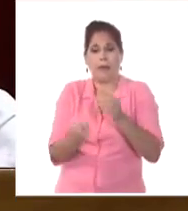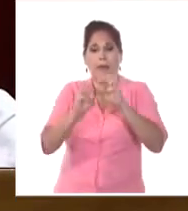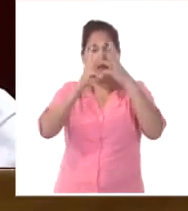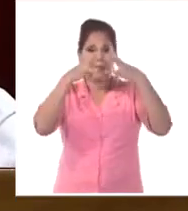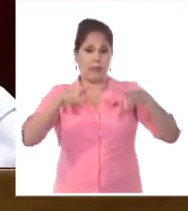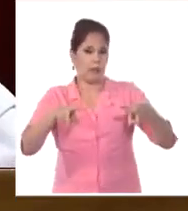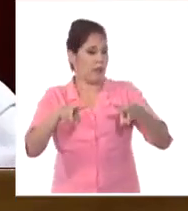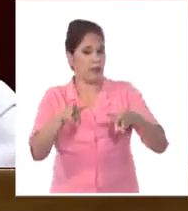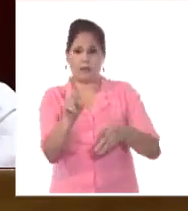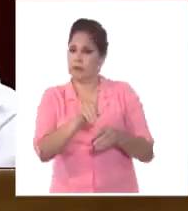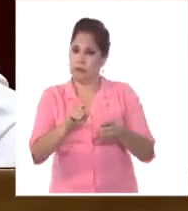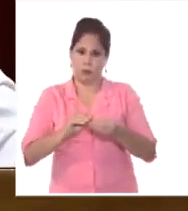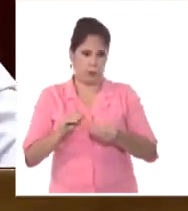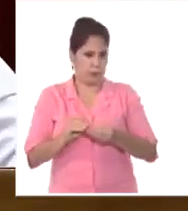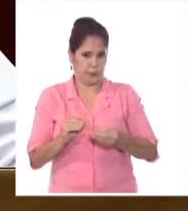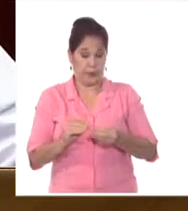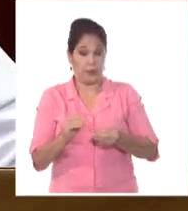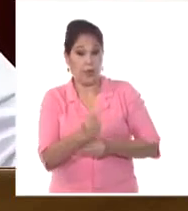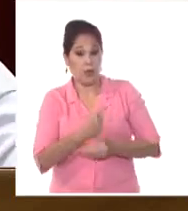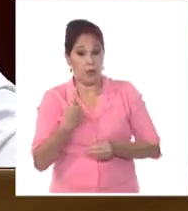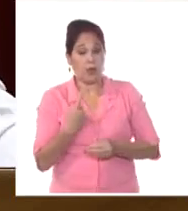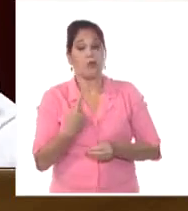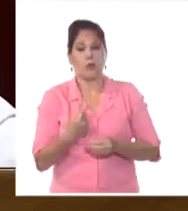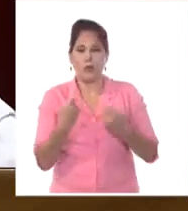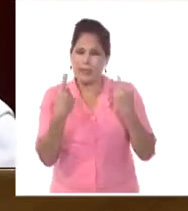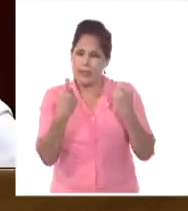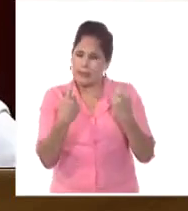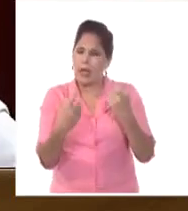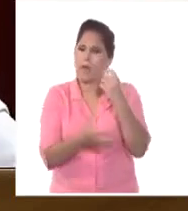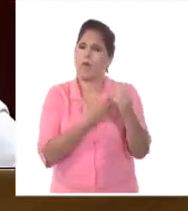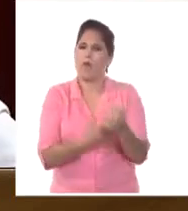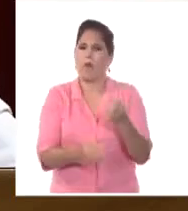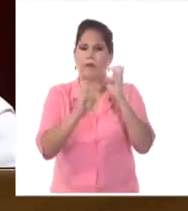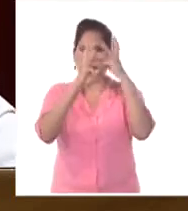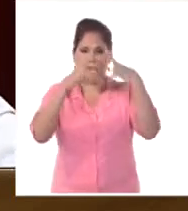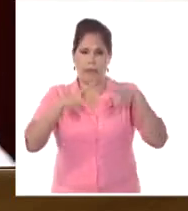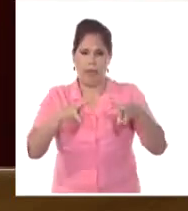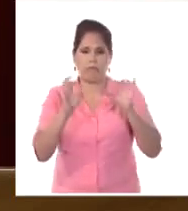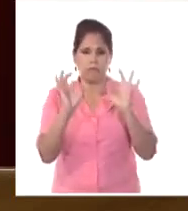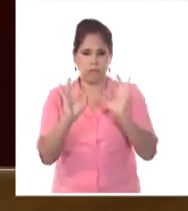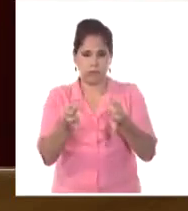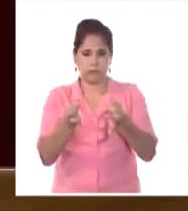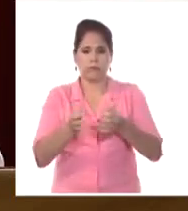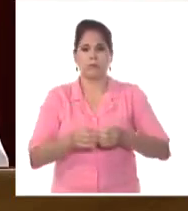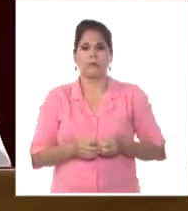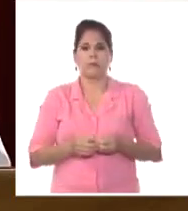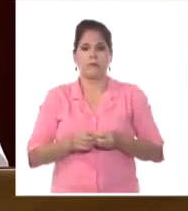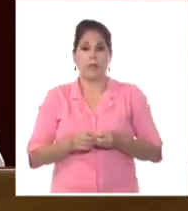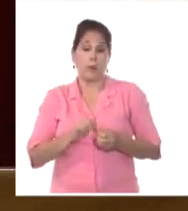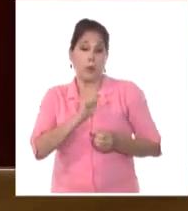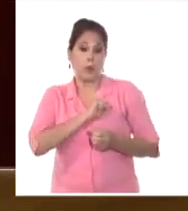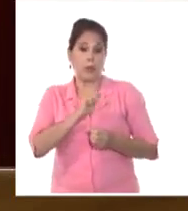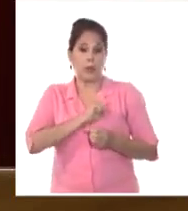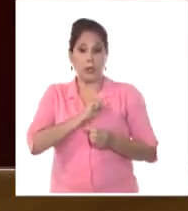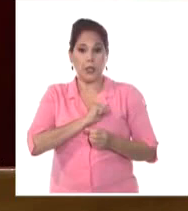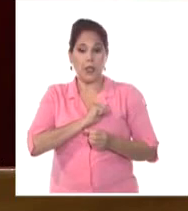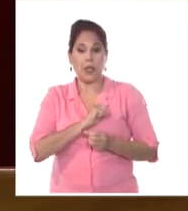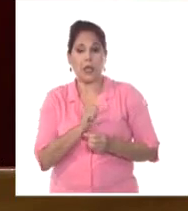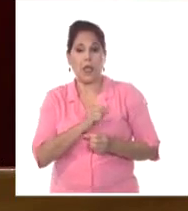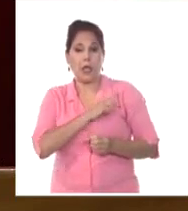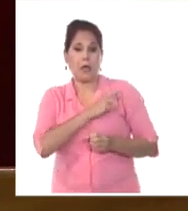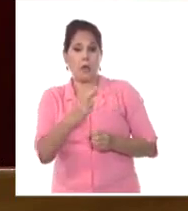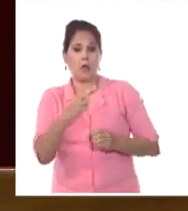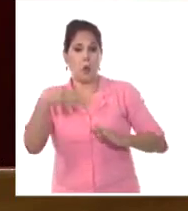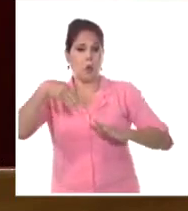los emporios mediáticos del imperialismo yanqui y sus operadores internos y externos en su intento por desacreditar y